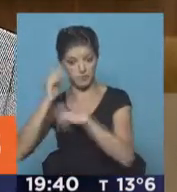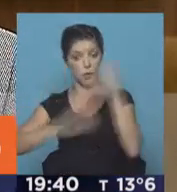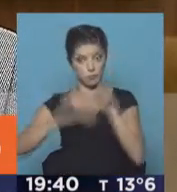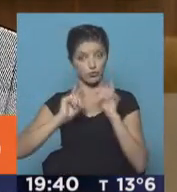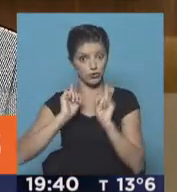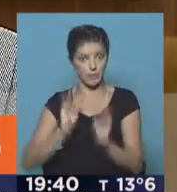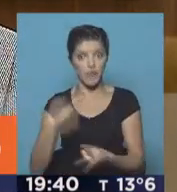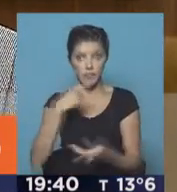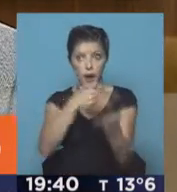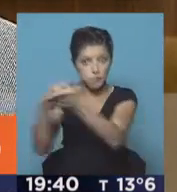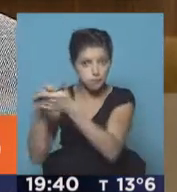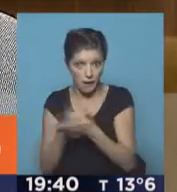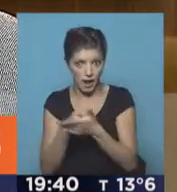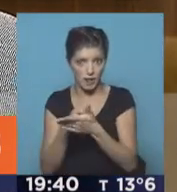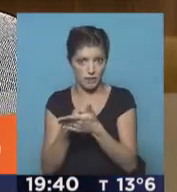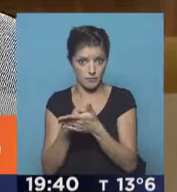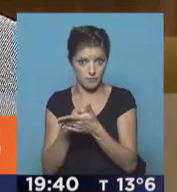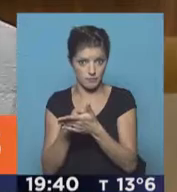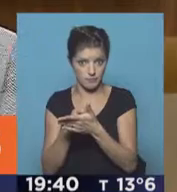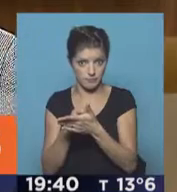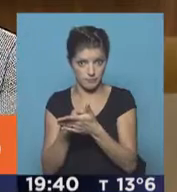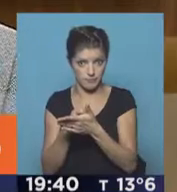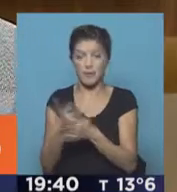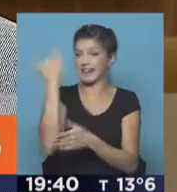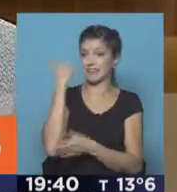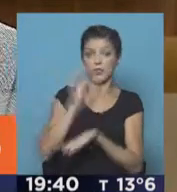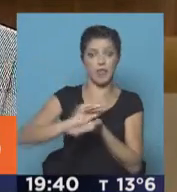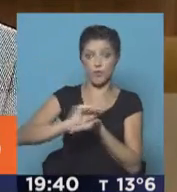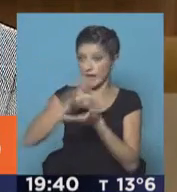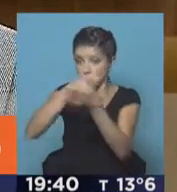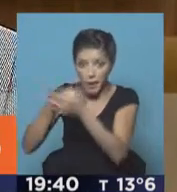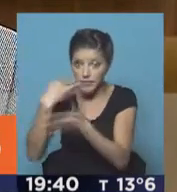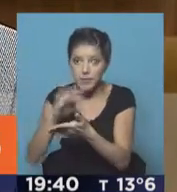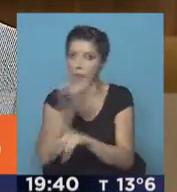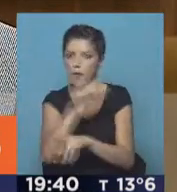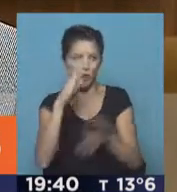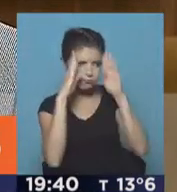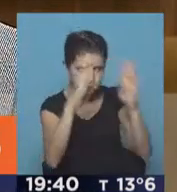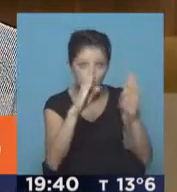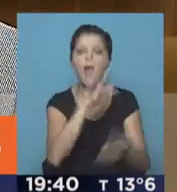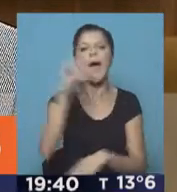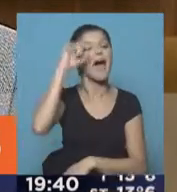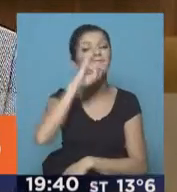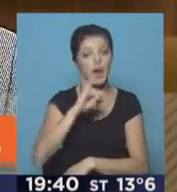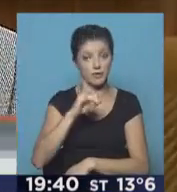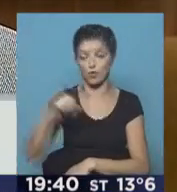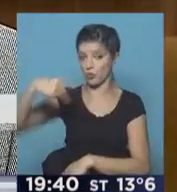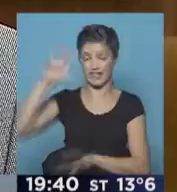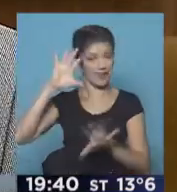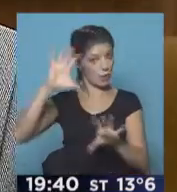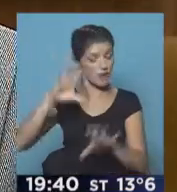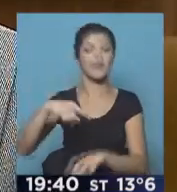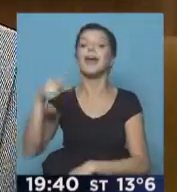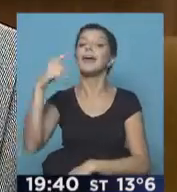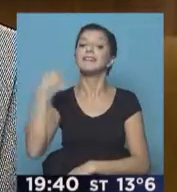cobrar mucho antes porque se le debía desde antes. Recordemos que en vialidad se le debían 13 mil millones de